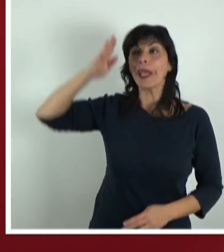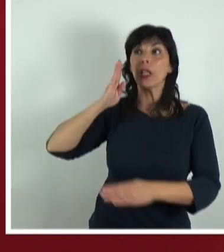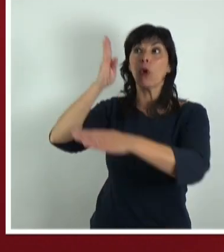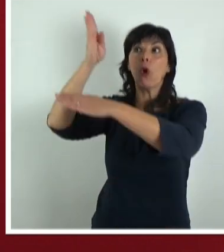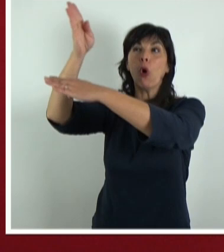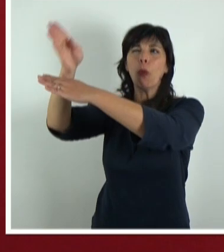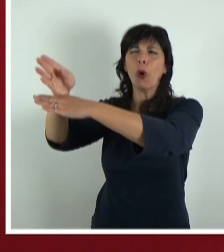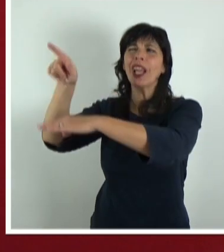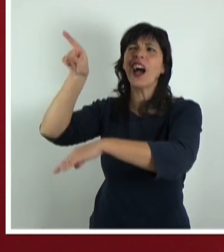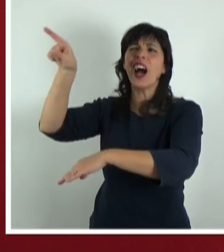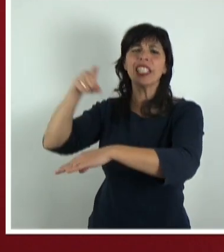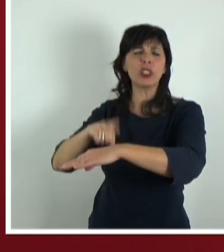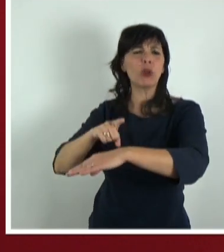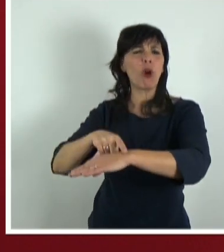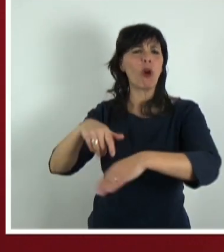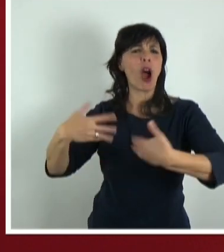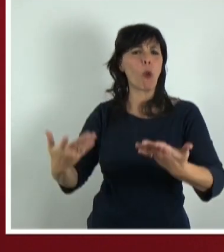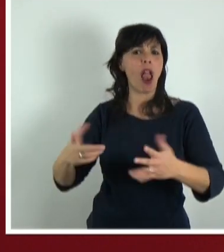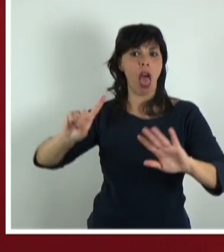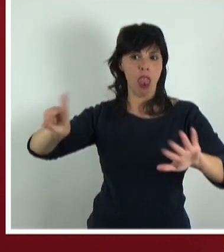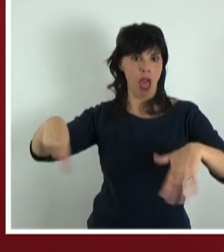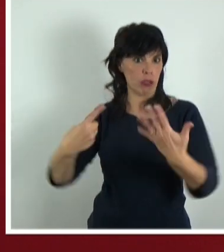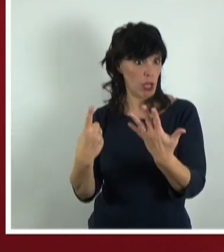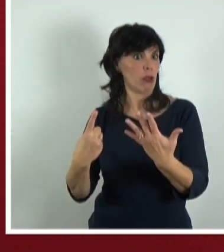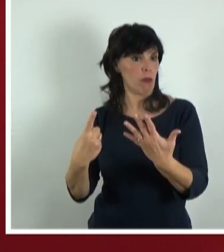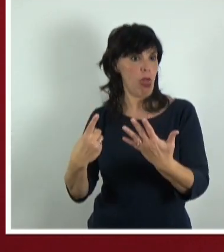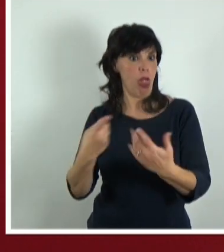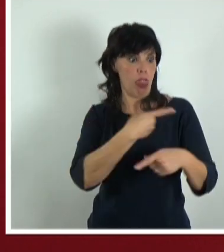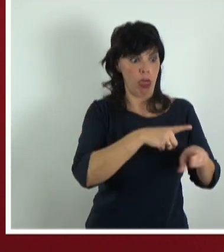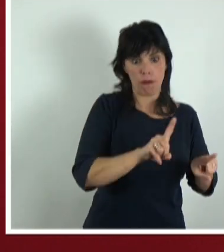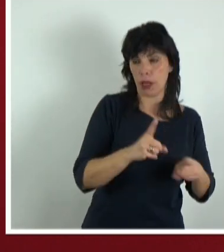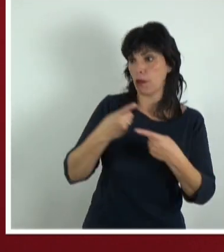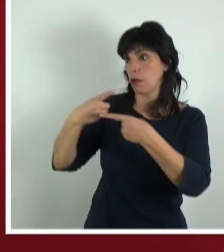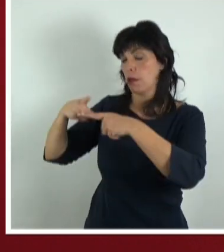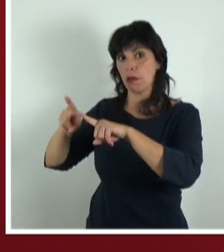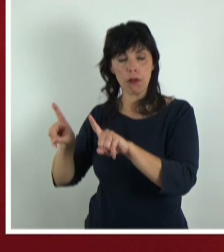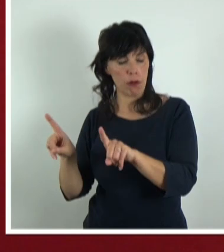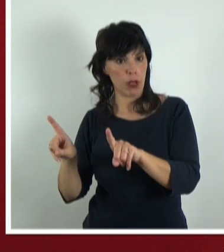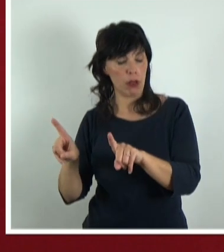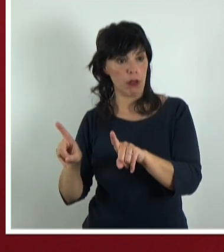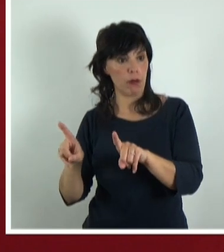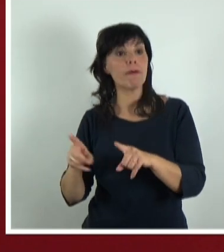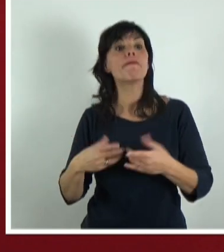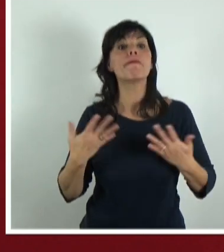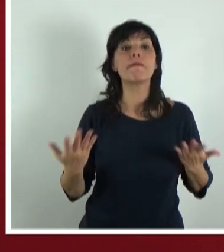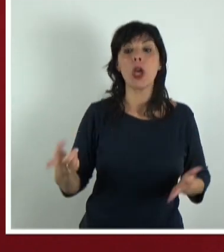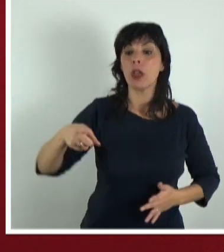Significa que lo mismo, cuando nosotros pensamos en el cielo, tienes que saber que ellos, en el cielo,